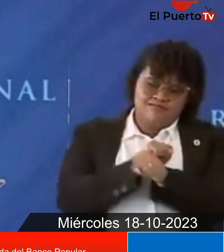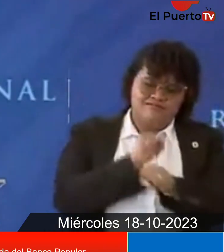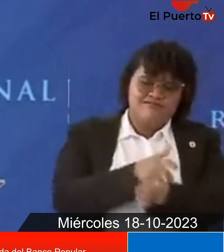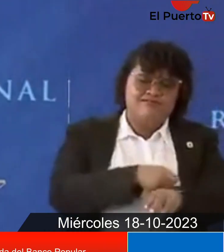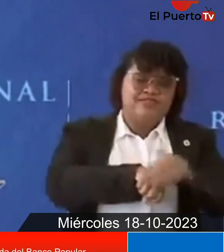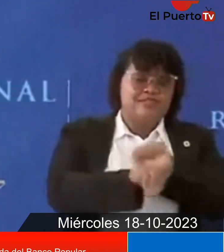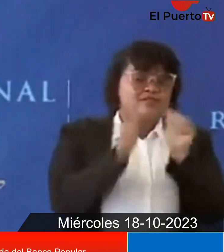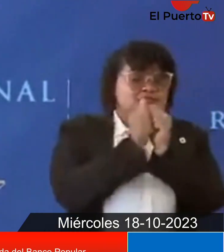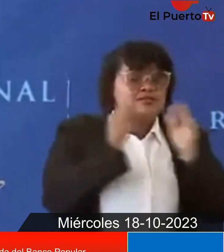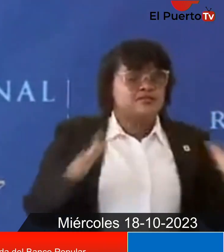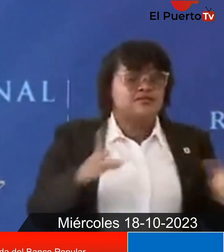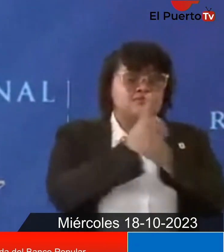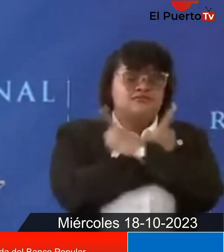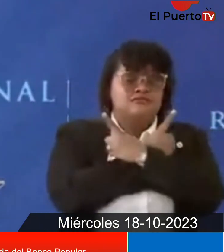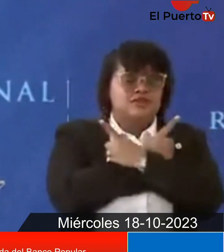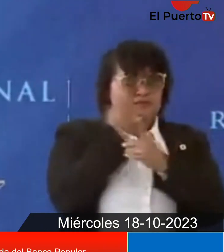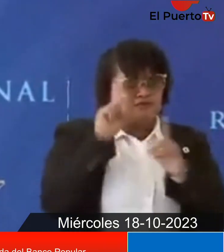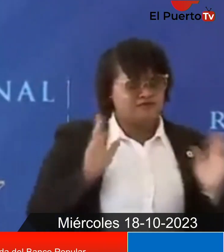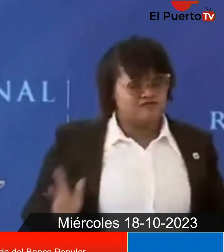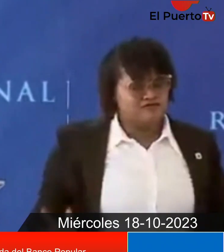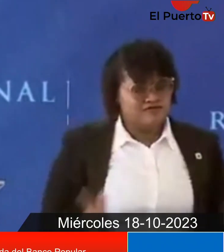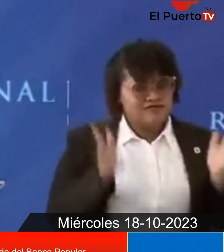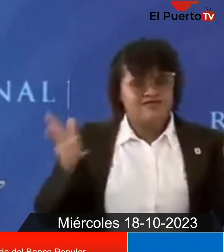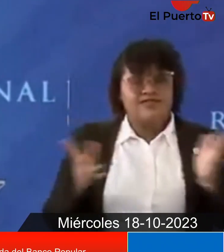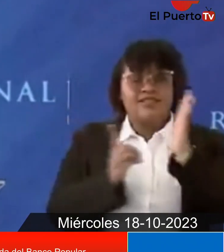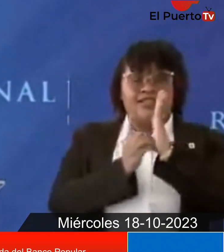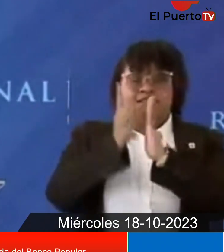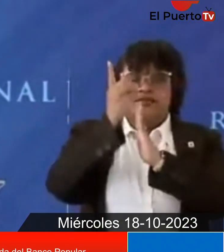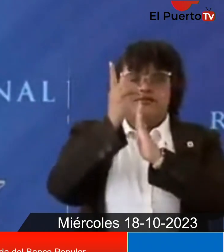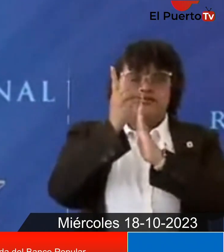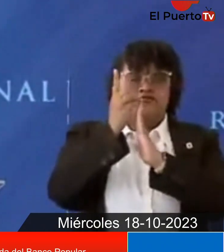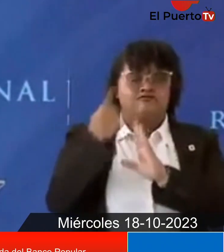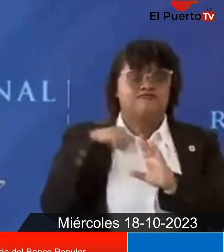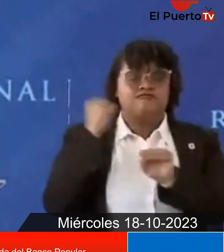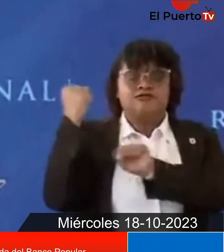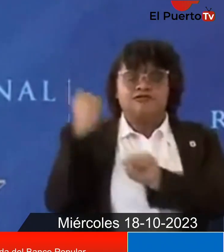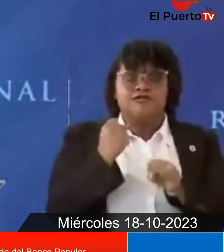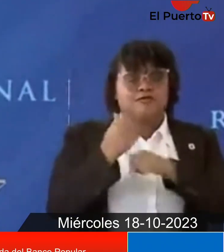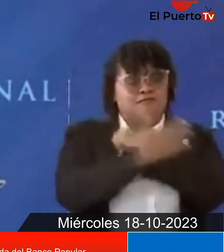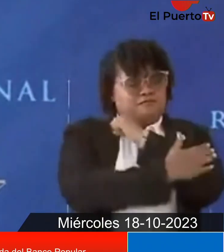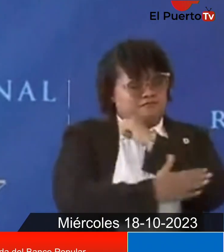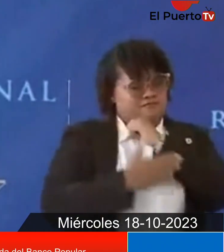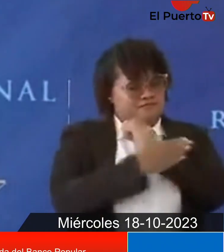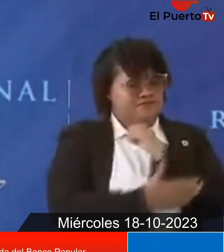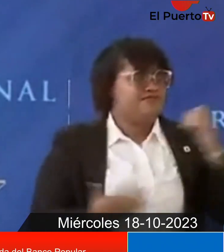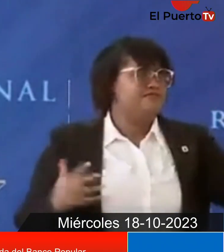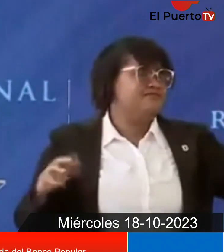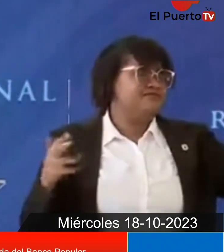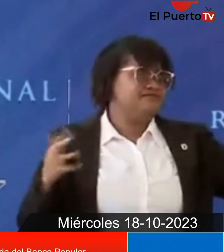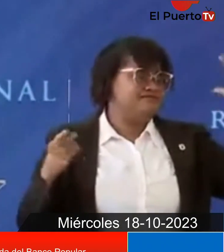y sin descanso para fomentar el desarrollo y la sostenibilidad del país.